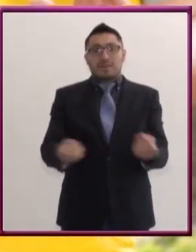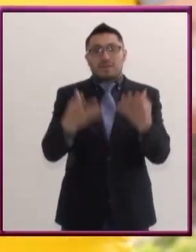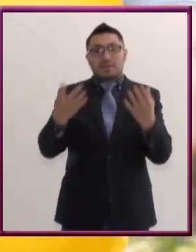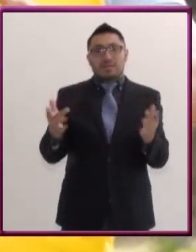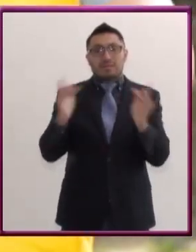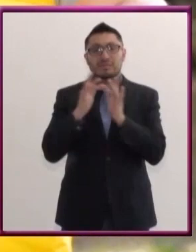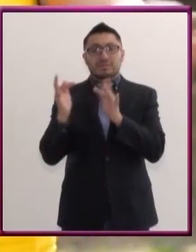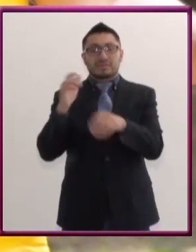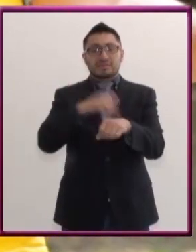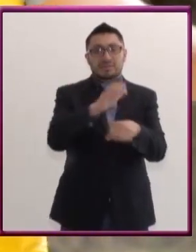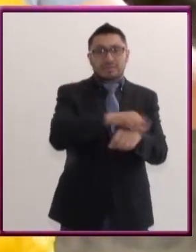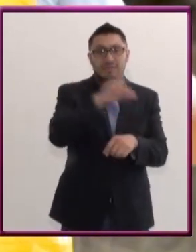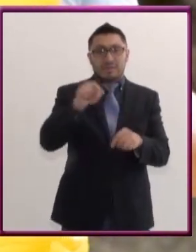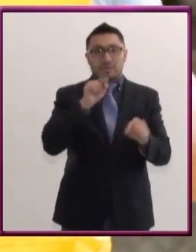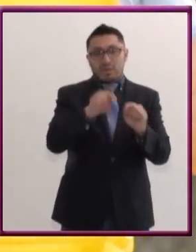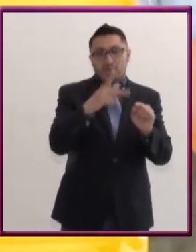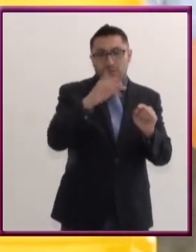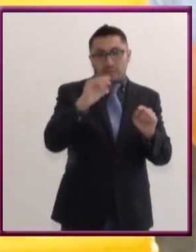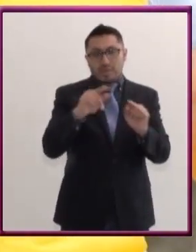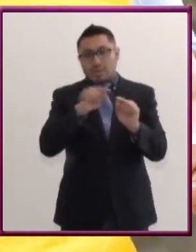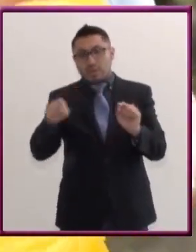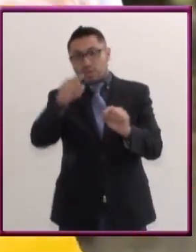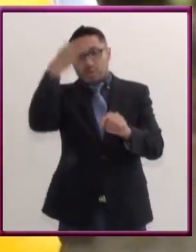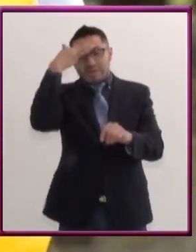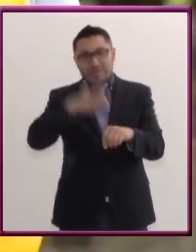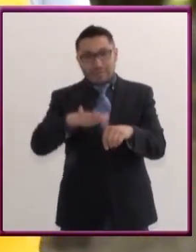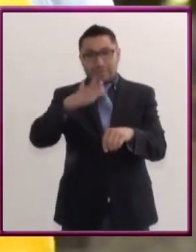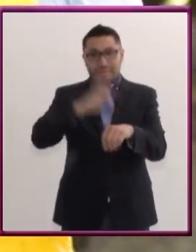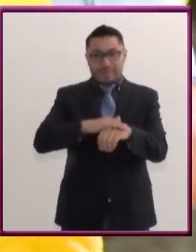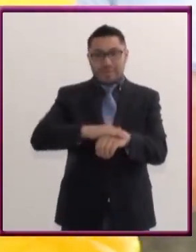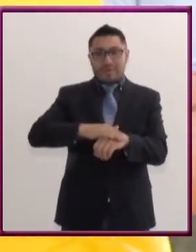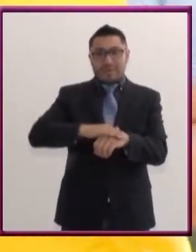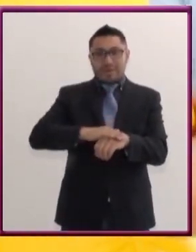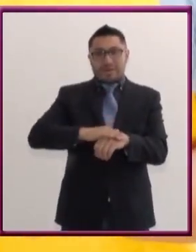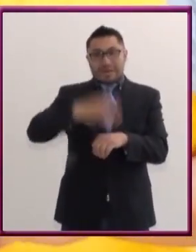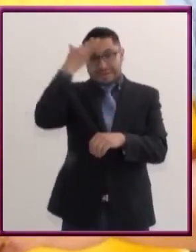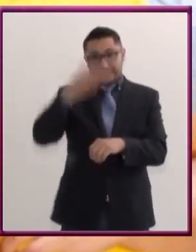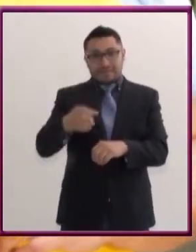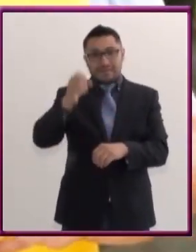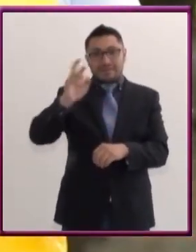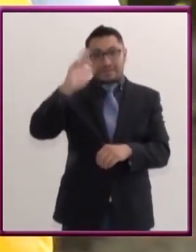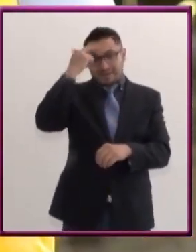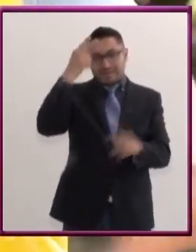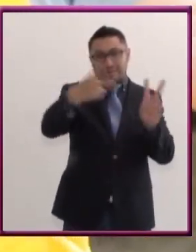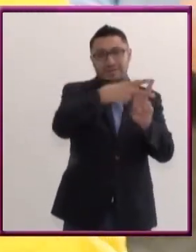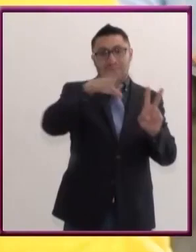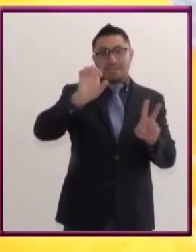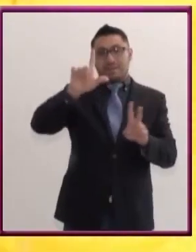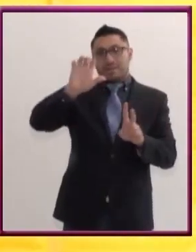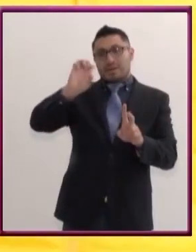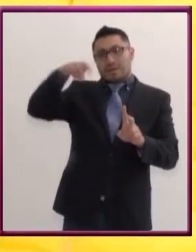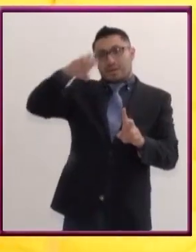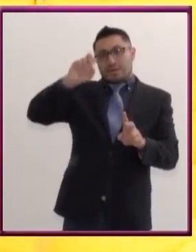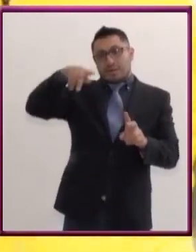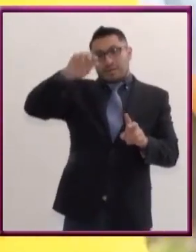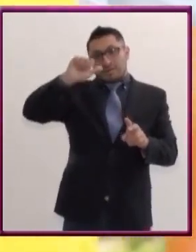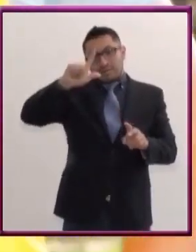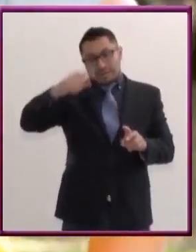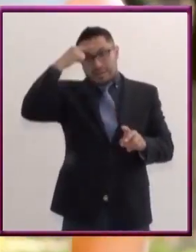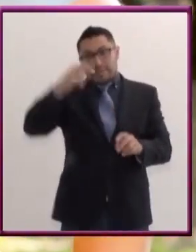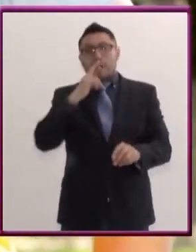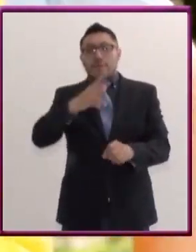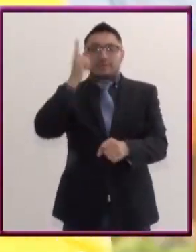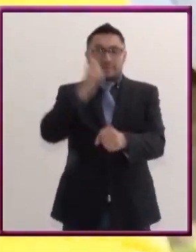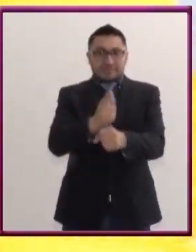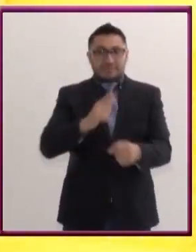cuántos dígitos después del punto decimal del número pi se saben de memoria. No olviden poner el hashtag elemental para que podamos encontrar